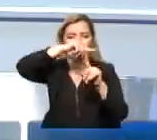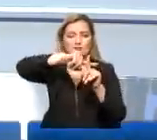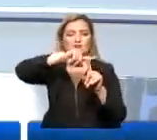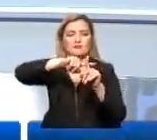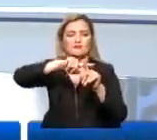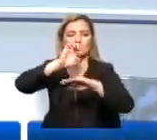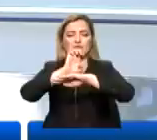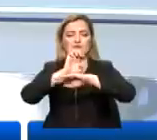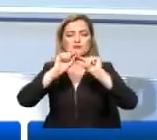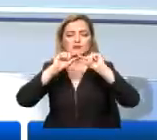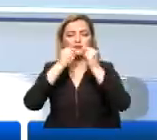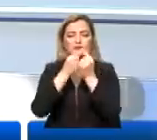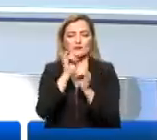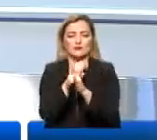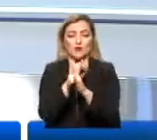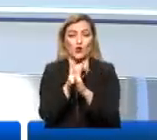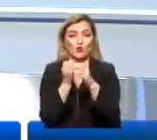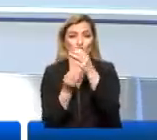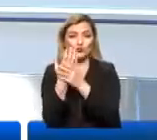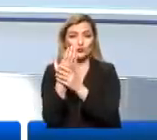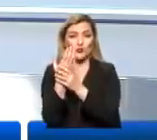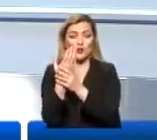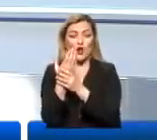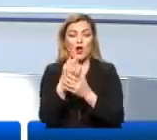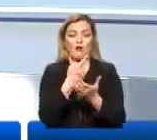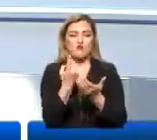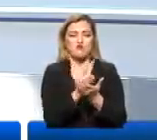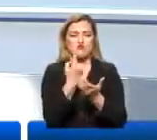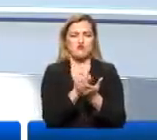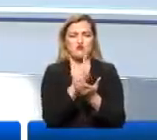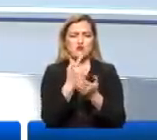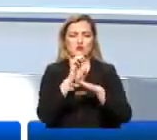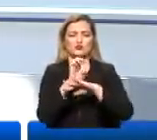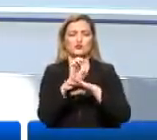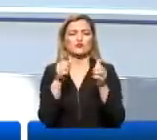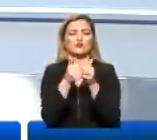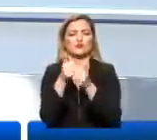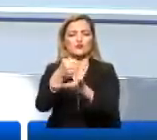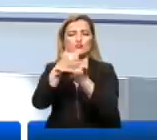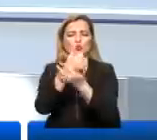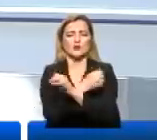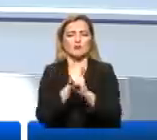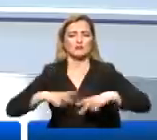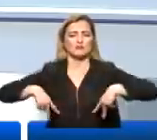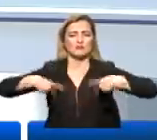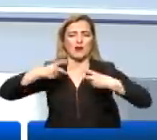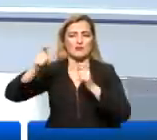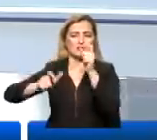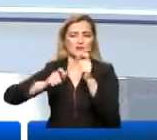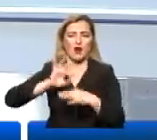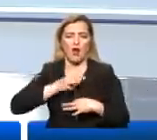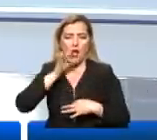noticia para el país. Un grupo de ingenieros creó el ventilador ecuatoriano, una máquina que ayudará a salvar vidas de